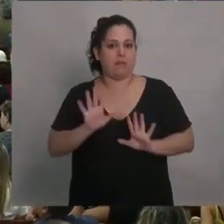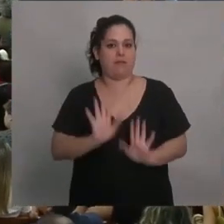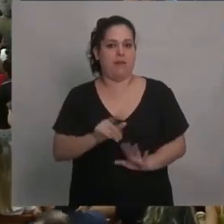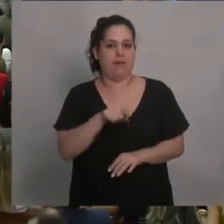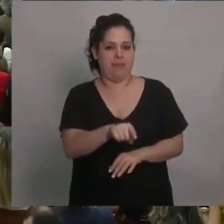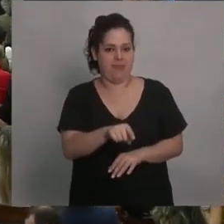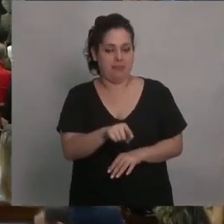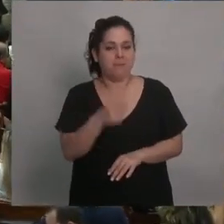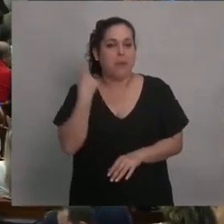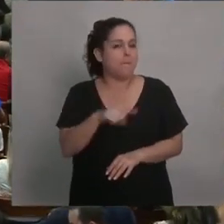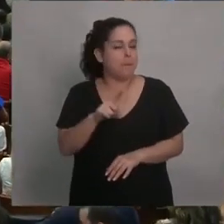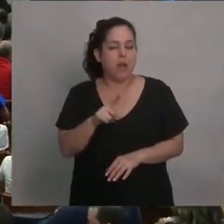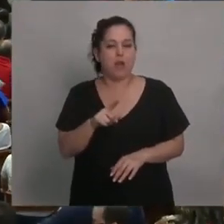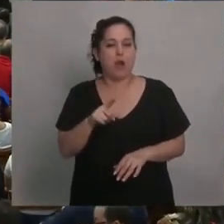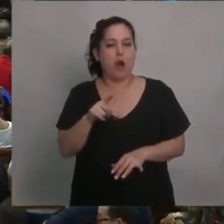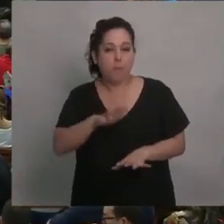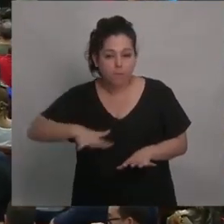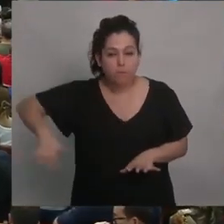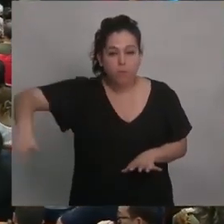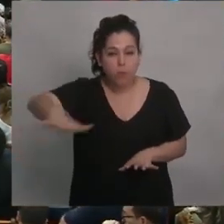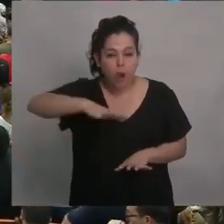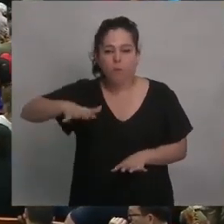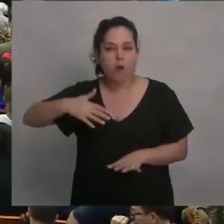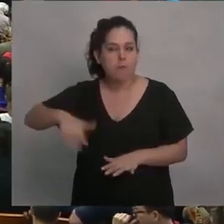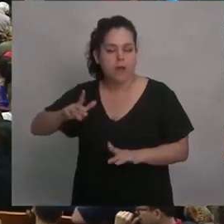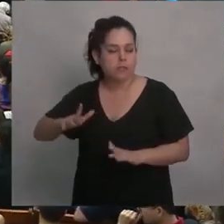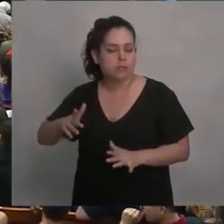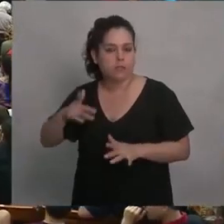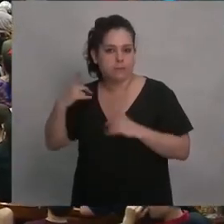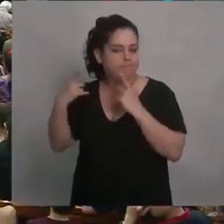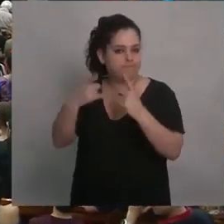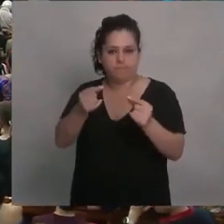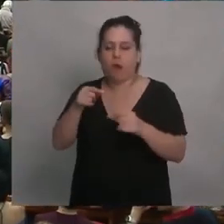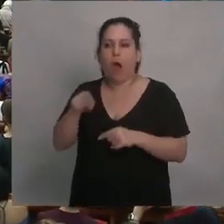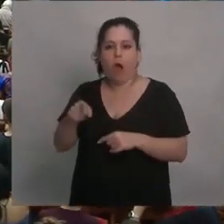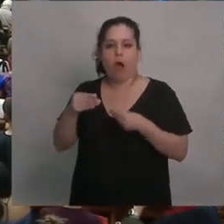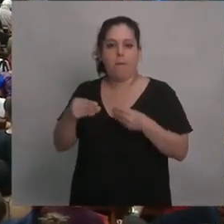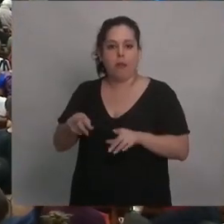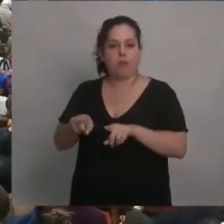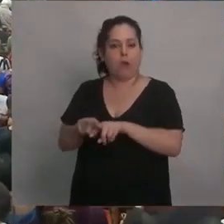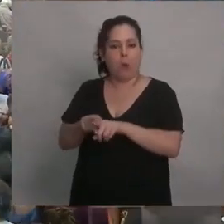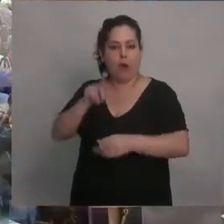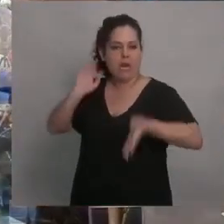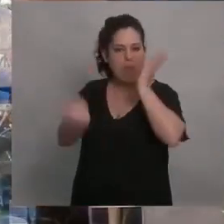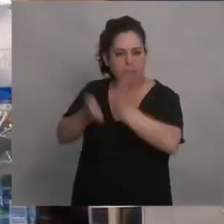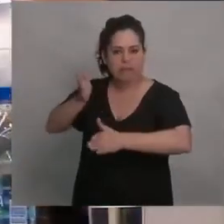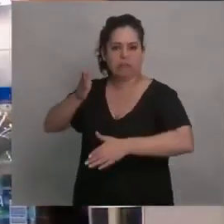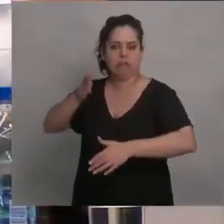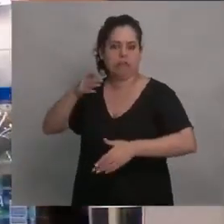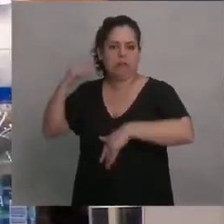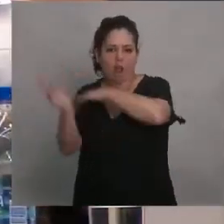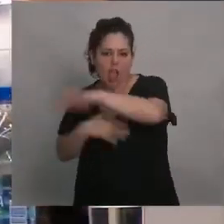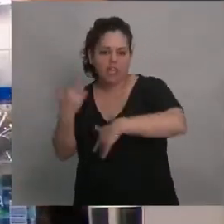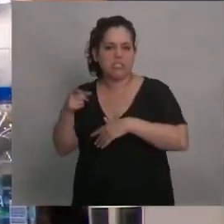pero el protagonismo popular también fue una de las razones del desborde de la represión y la violencia